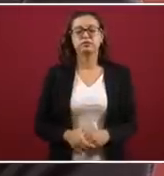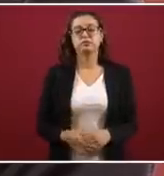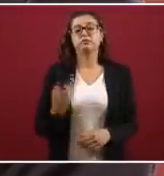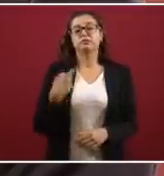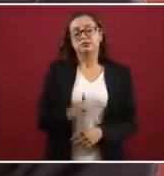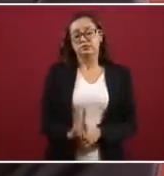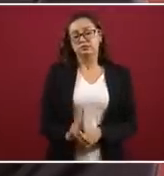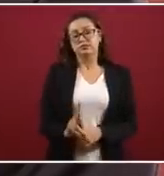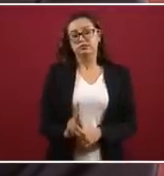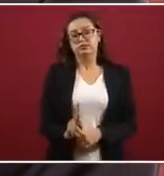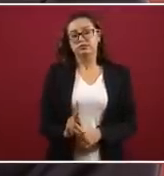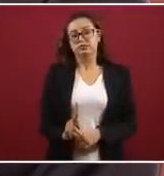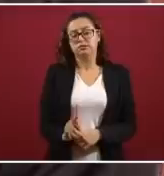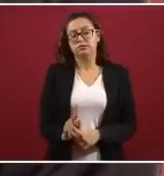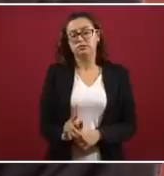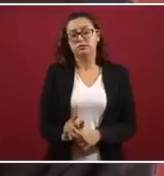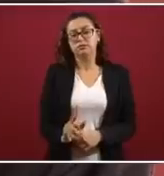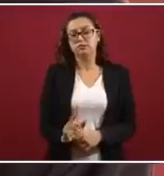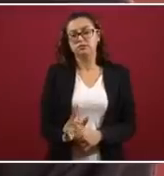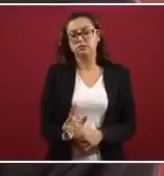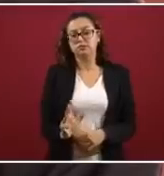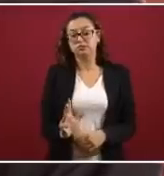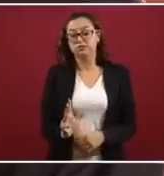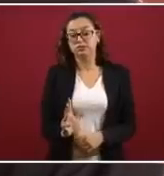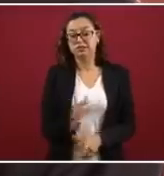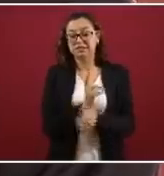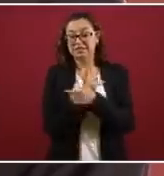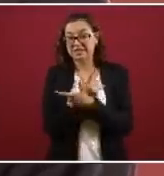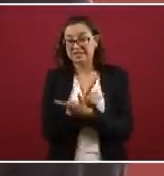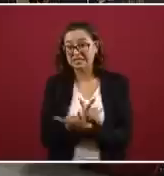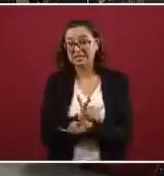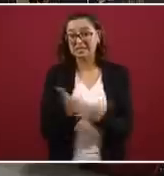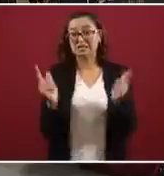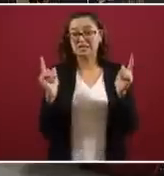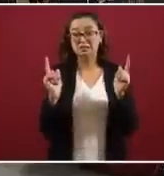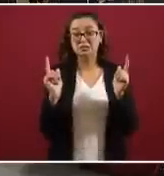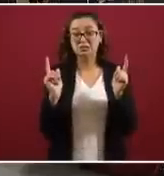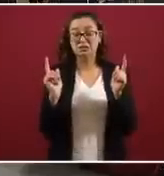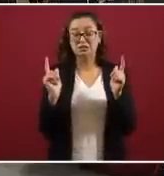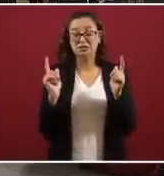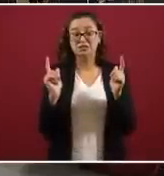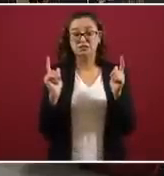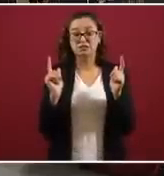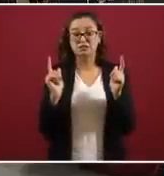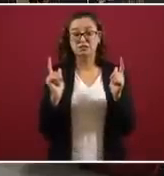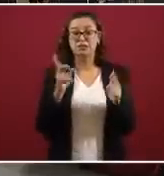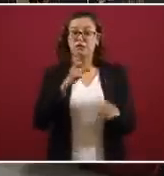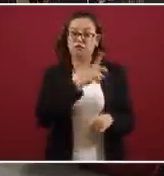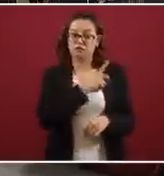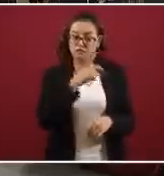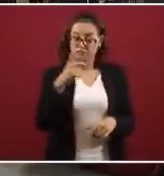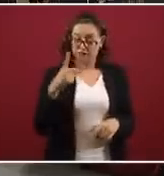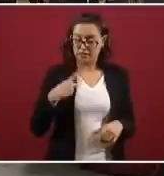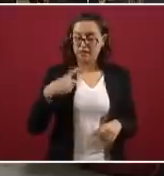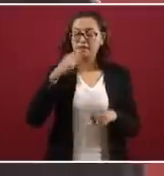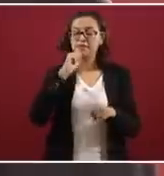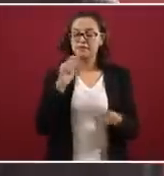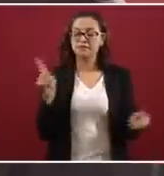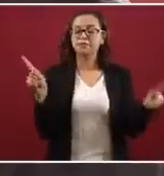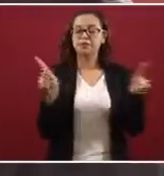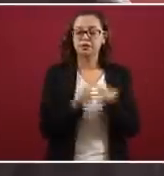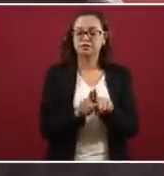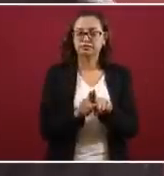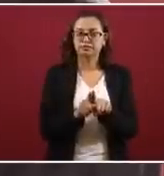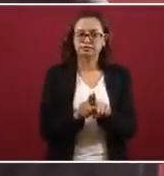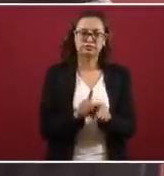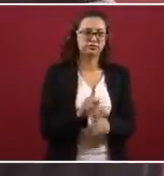Pero esta libertad debe de tomar en cuenta